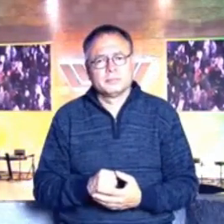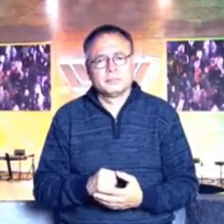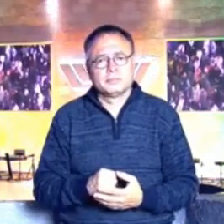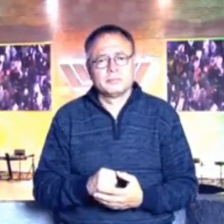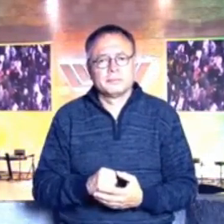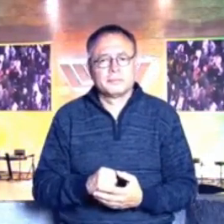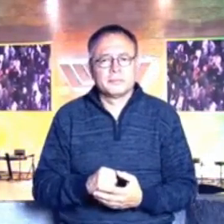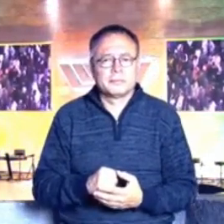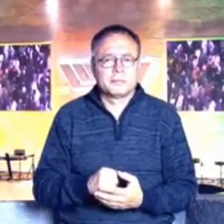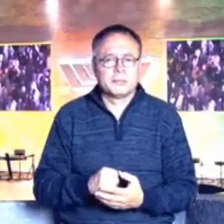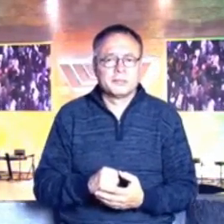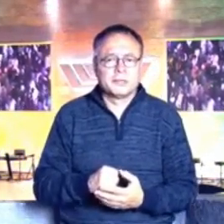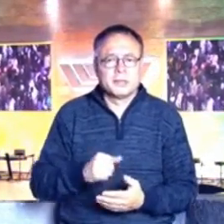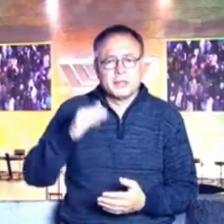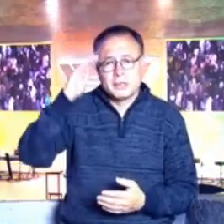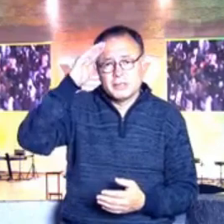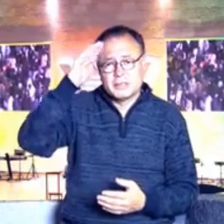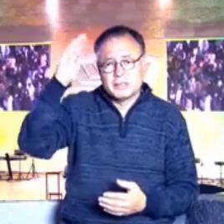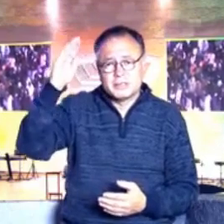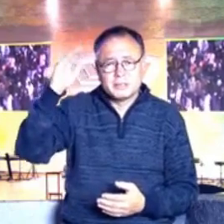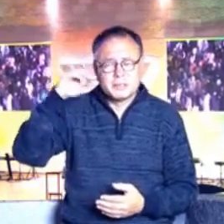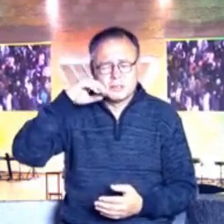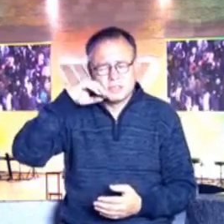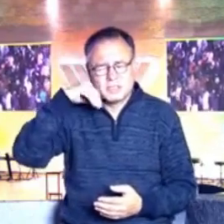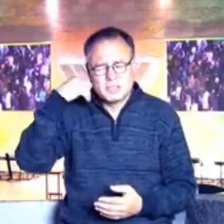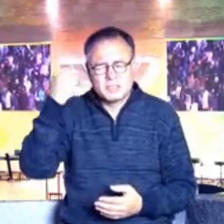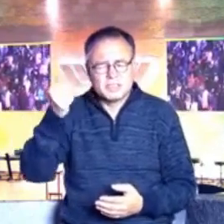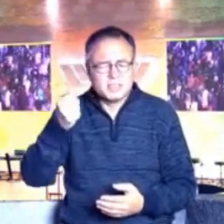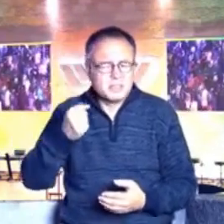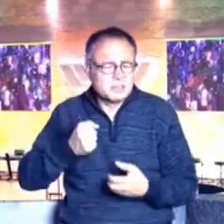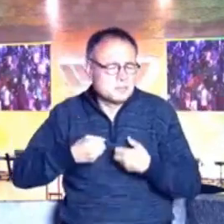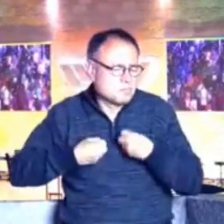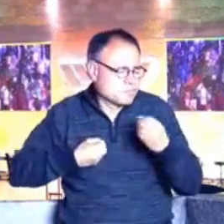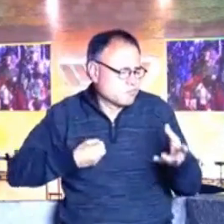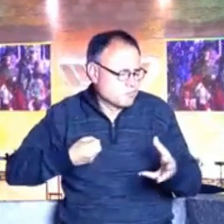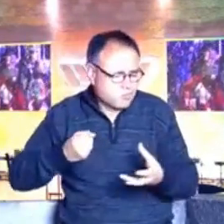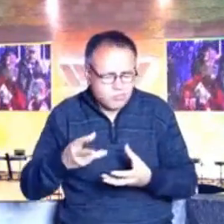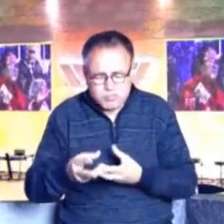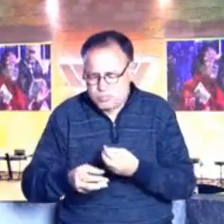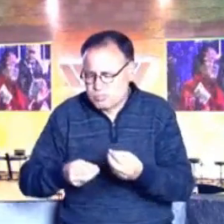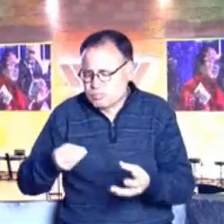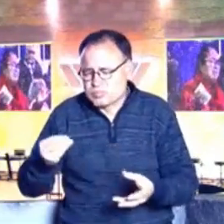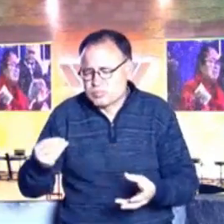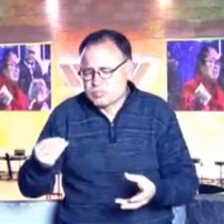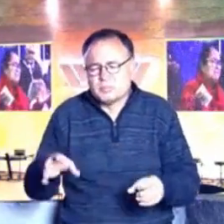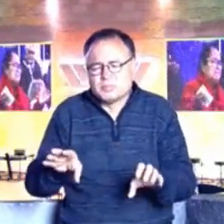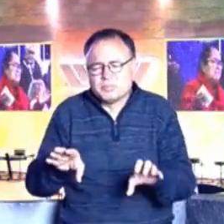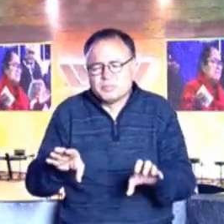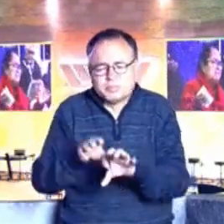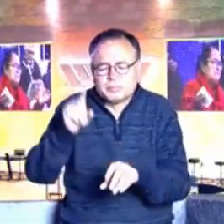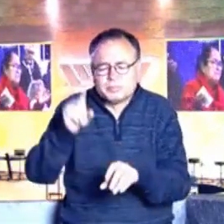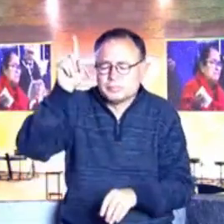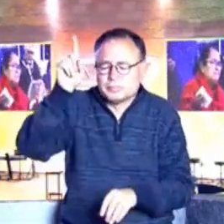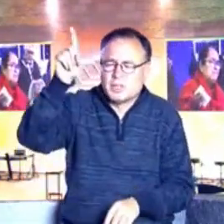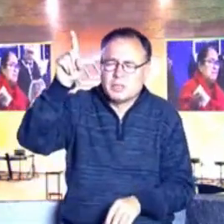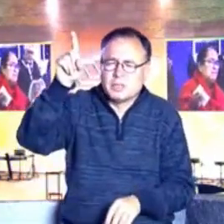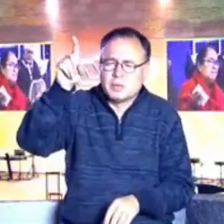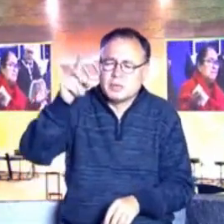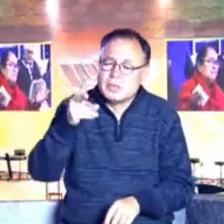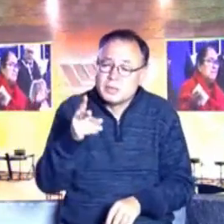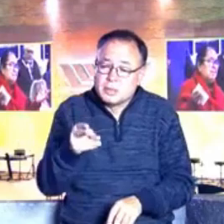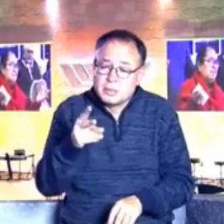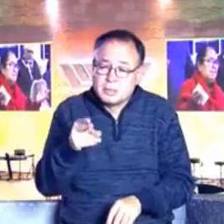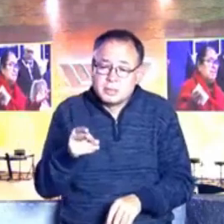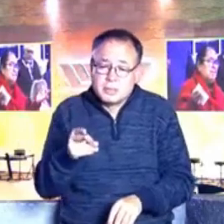fidelidad señor queremos ser generosos contigo pero también con las personas